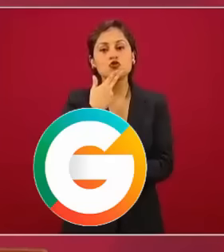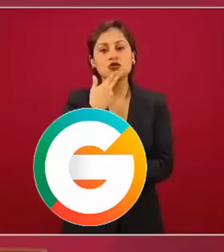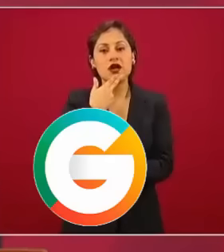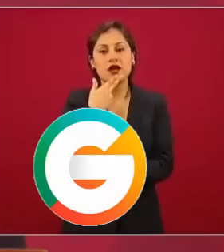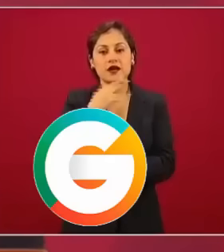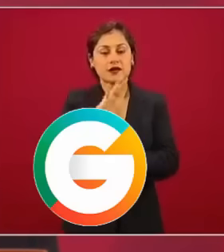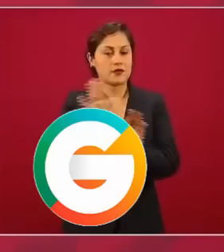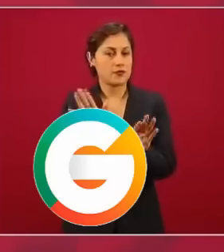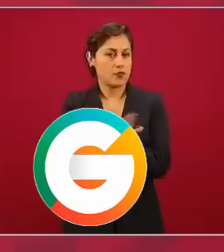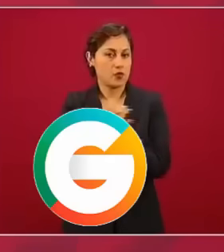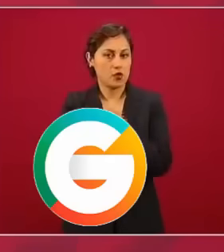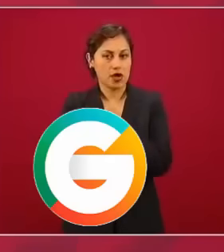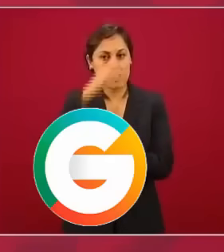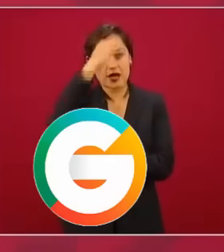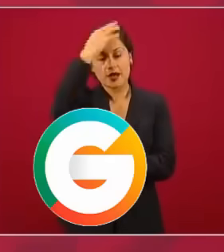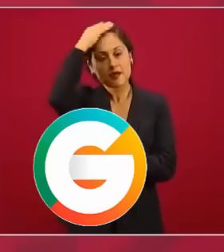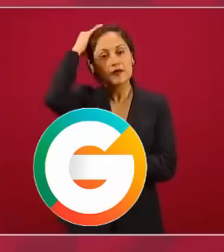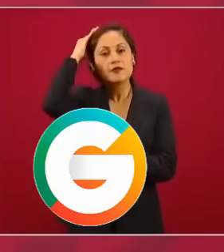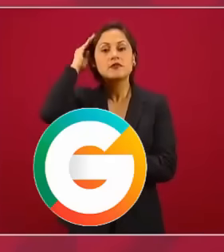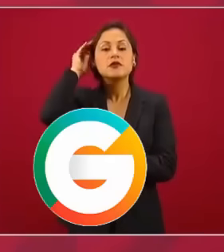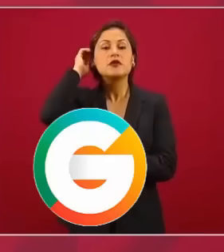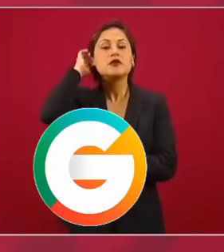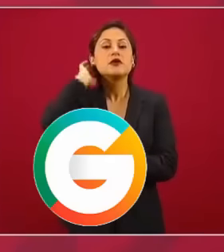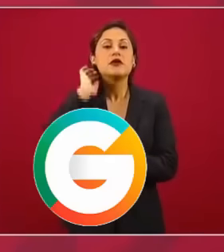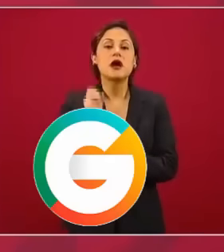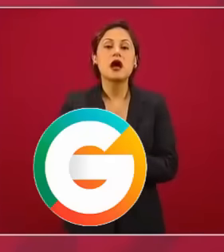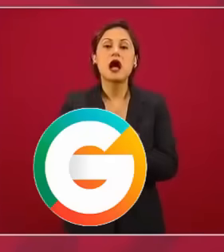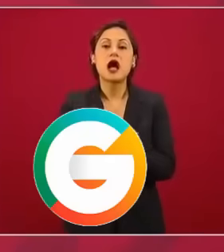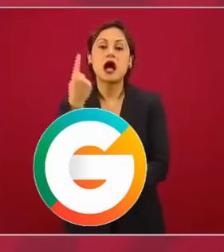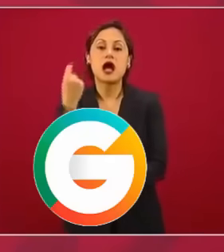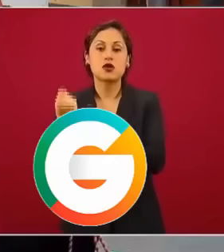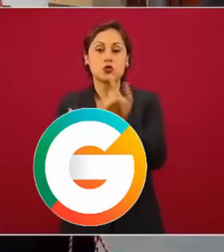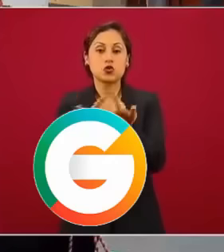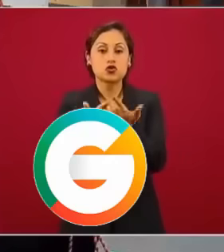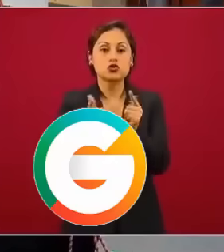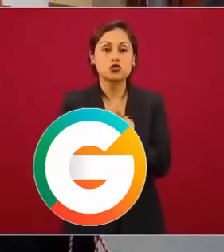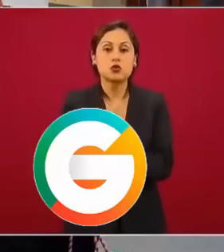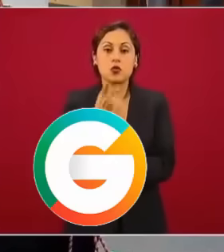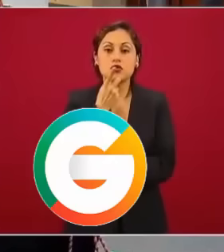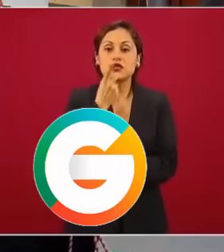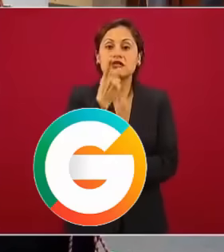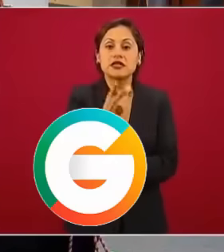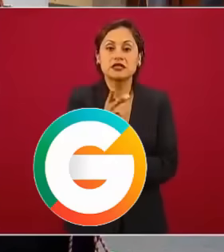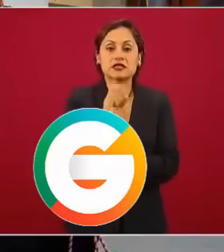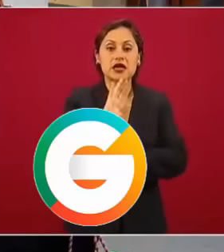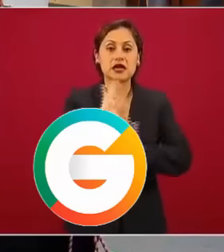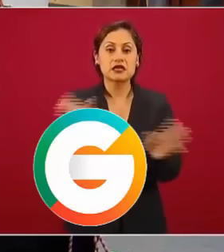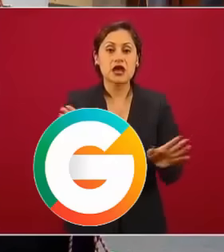víctimas, a los familiares de las víctimas de la violencia. No, no, no, no, no, no,